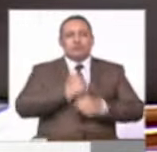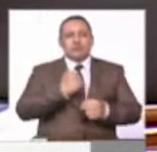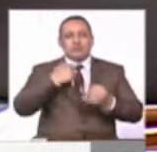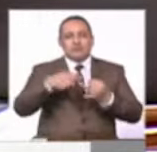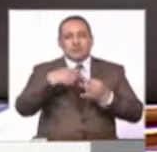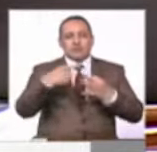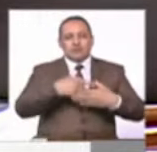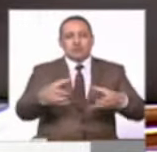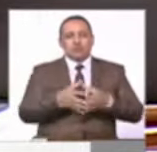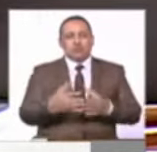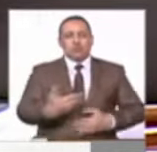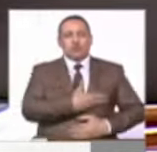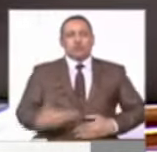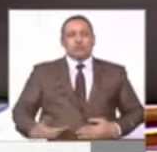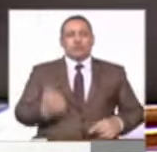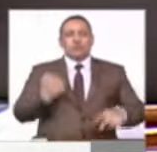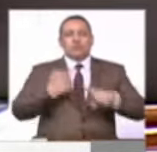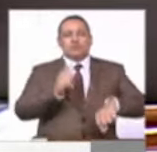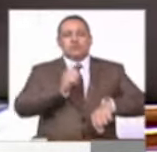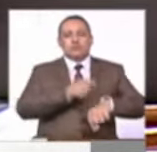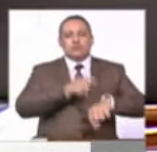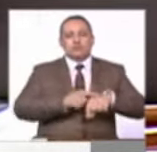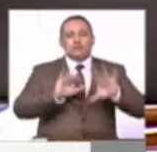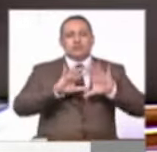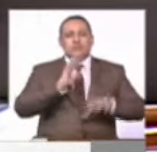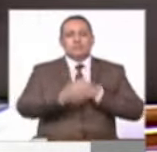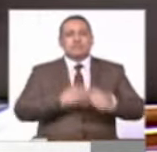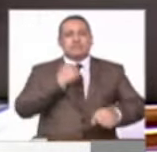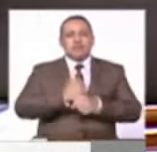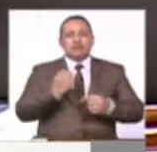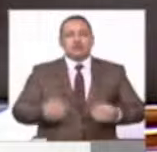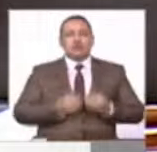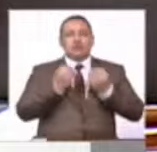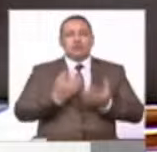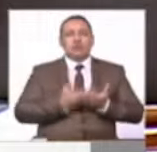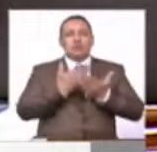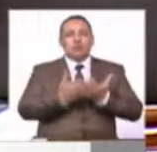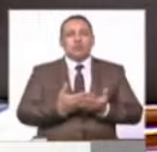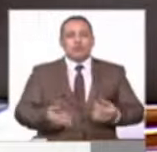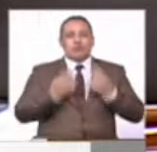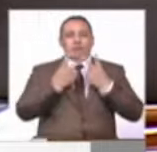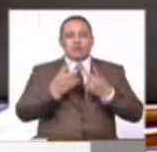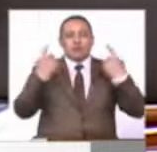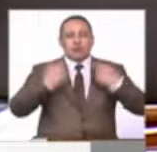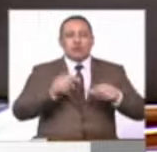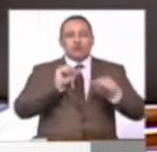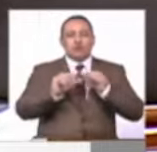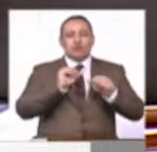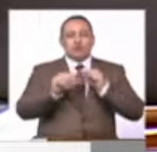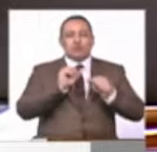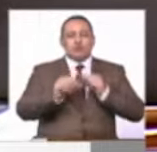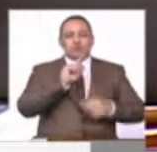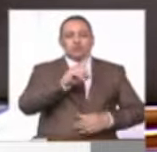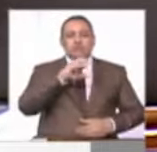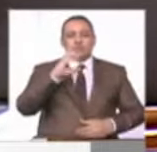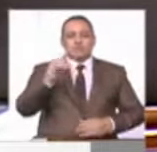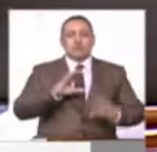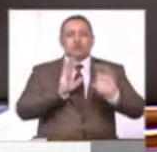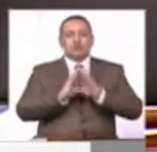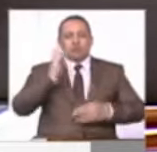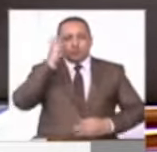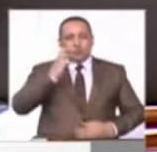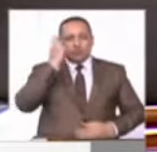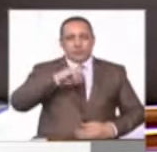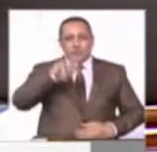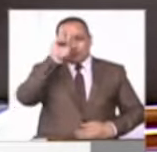función pública por el lapso de 10 años conforme lo establece el artículo 100 de la constitución